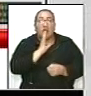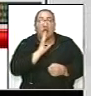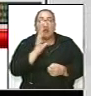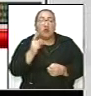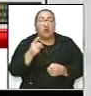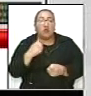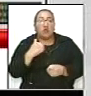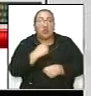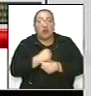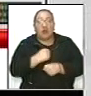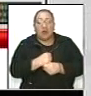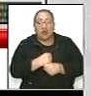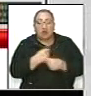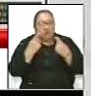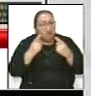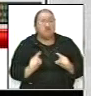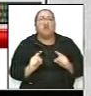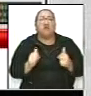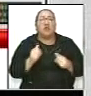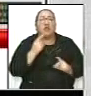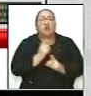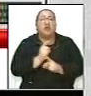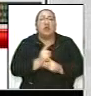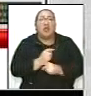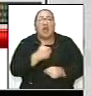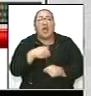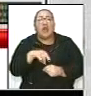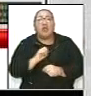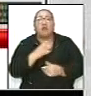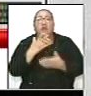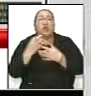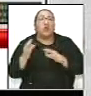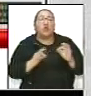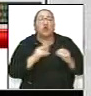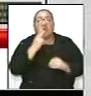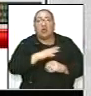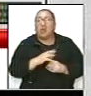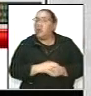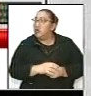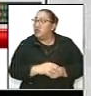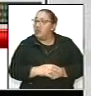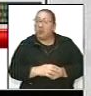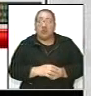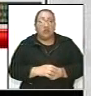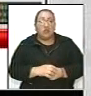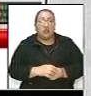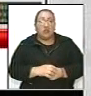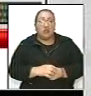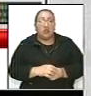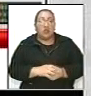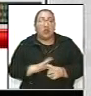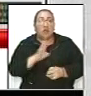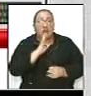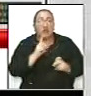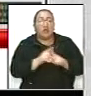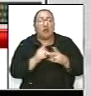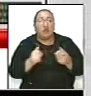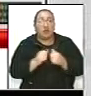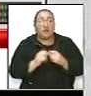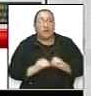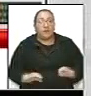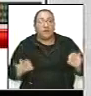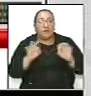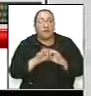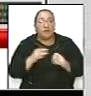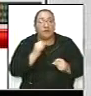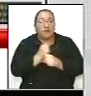una acción decidida para enfrentar la anemia y la desnutrición infantil. Hablamos también de la importancia